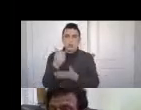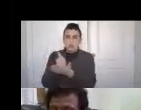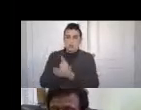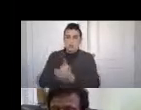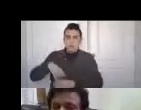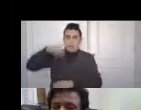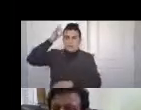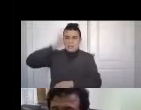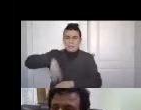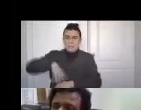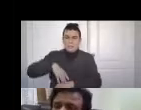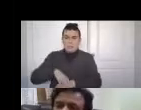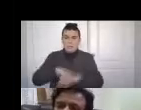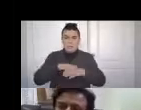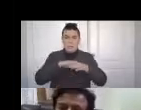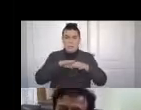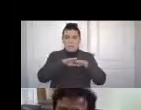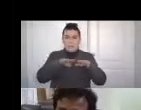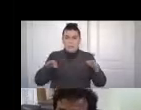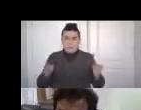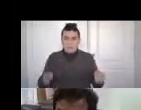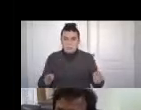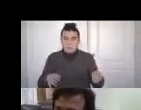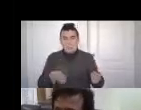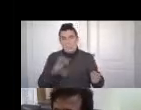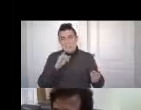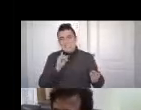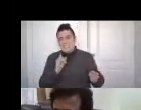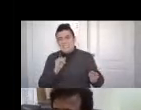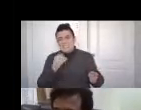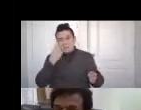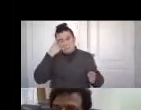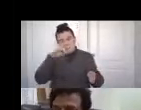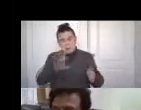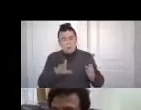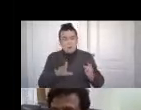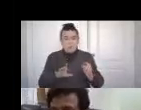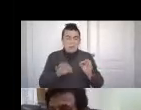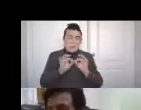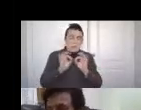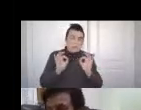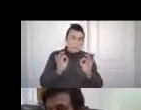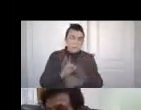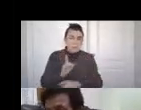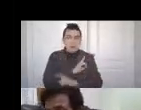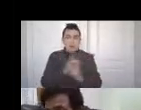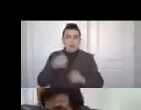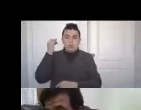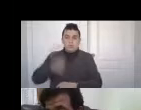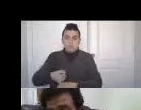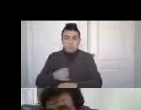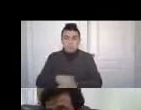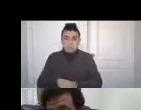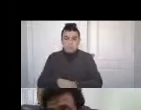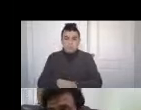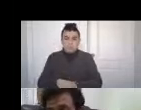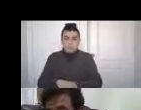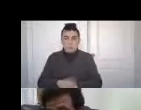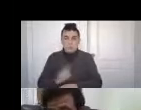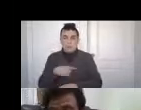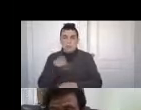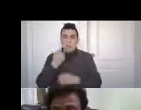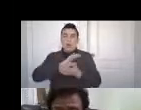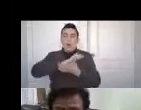las superficies sí, pero en ciertos escenarios. Ya no era todo. Por eso ya no estamos llenando de